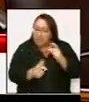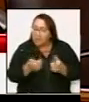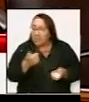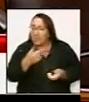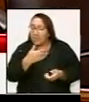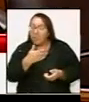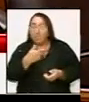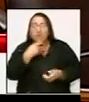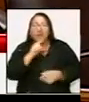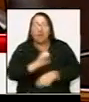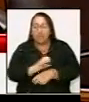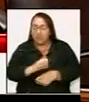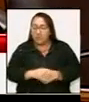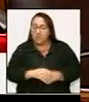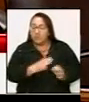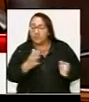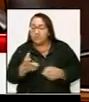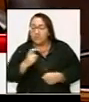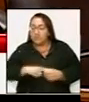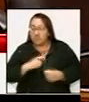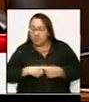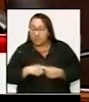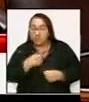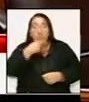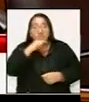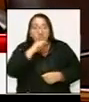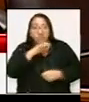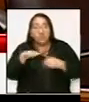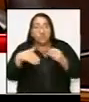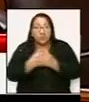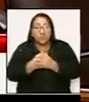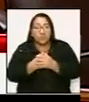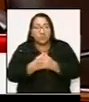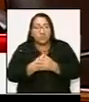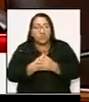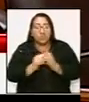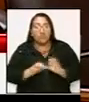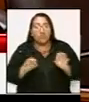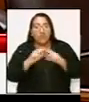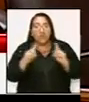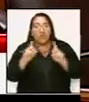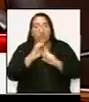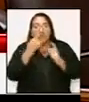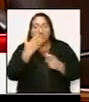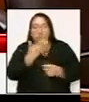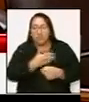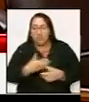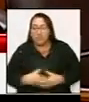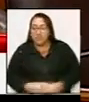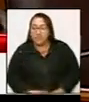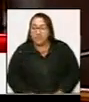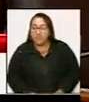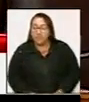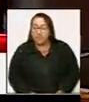de capacitación, de participación de las mujeres con enfoque intercultural? Gracias, Presidenta.